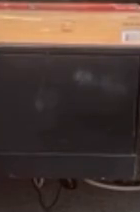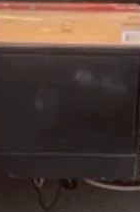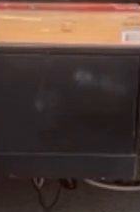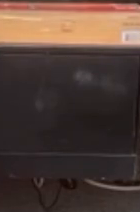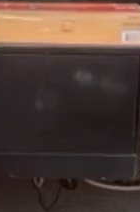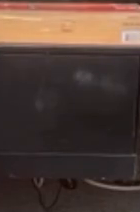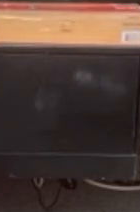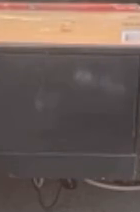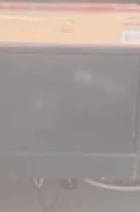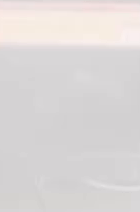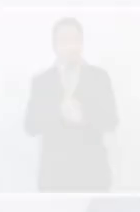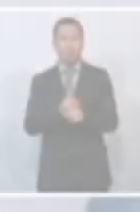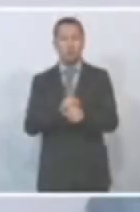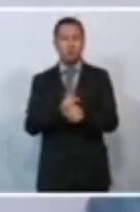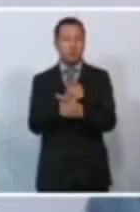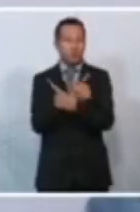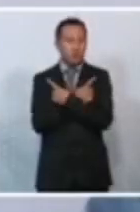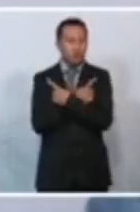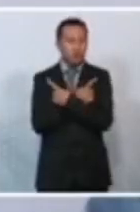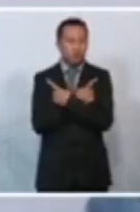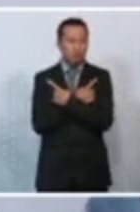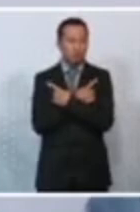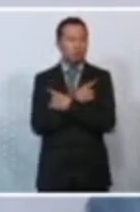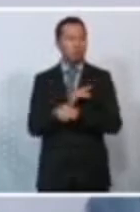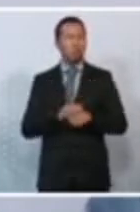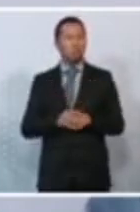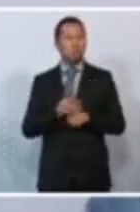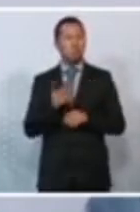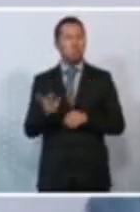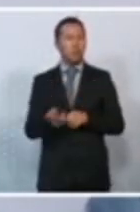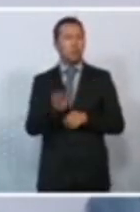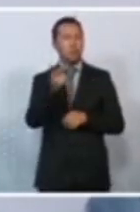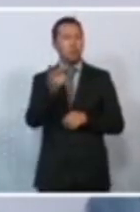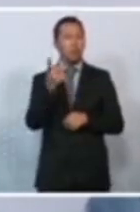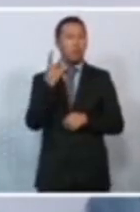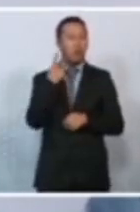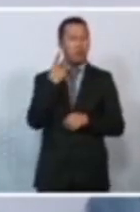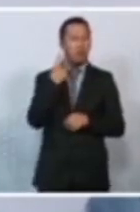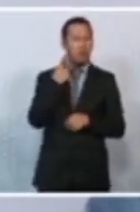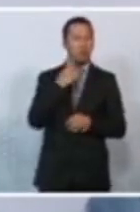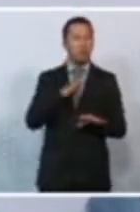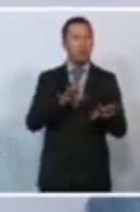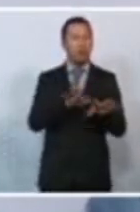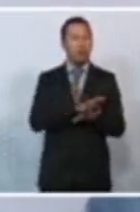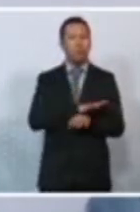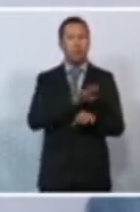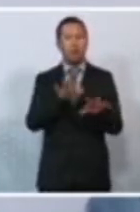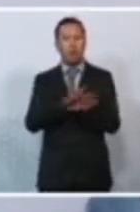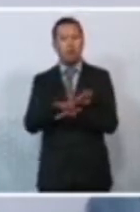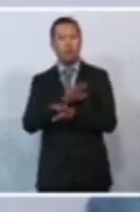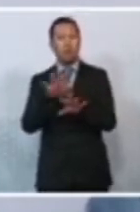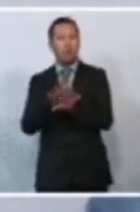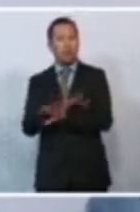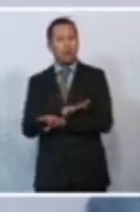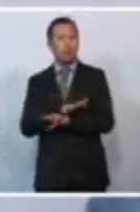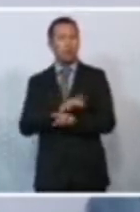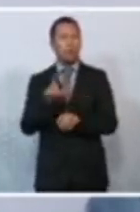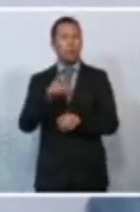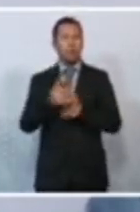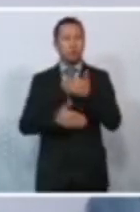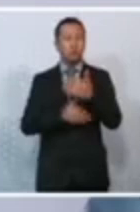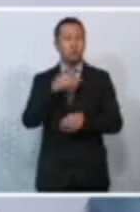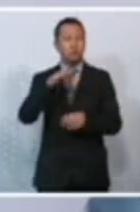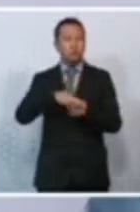la verdadera oposición. Quisiera preguntar, ¿qué tiene de decente estarse cambiando de partido en cada proceso electoral según